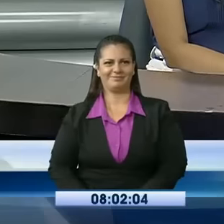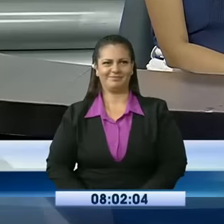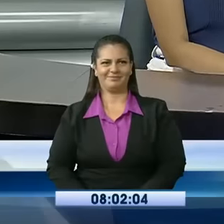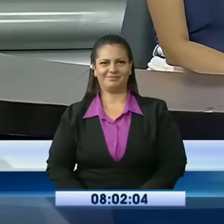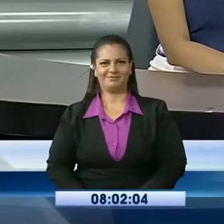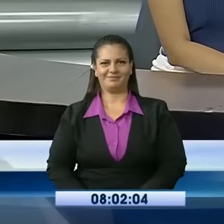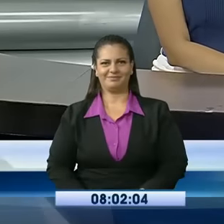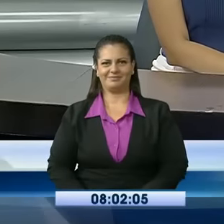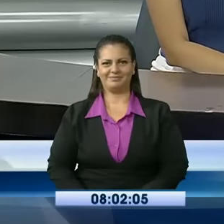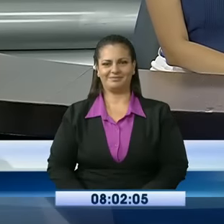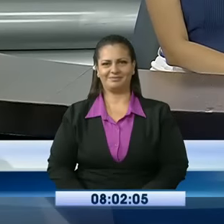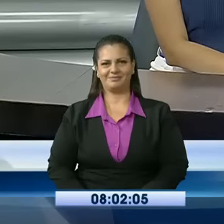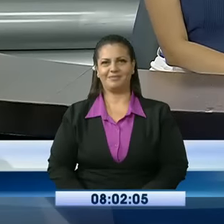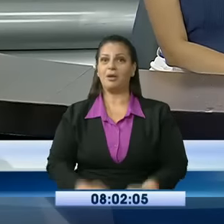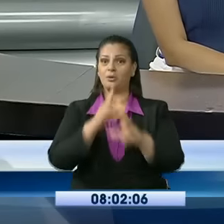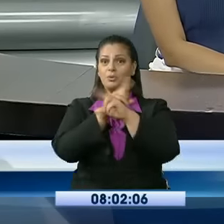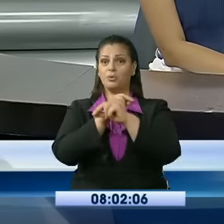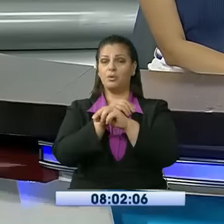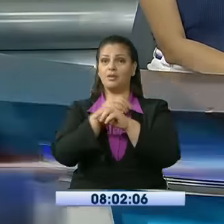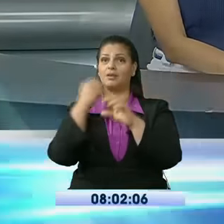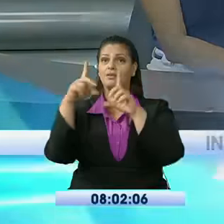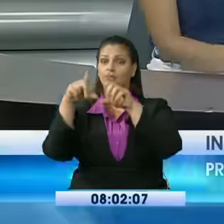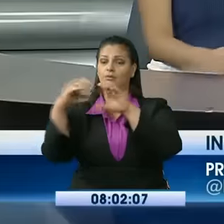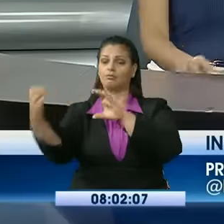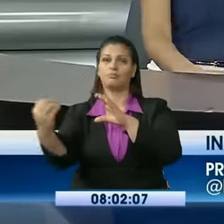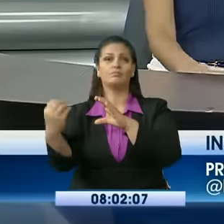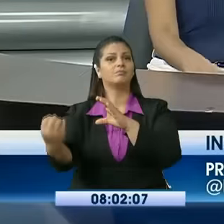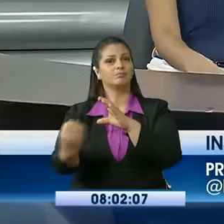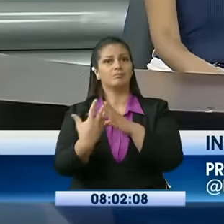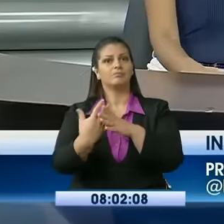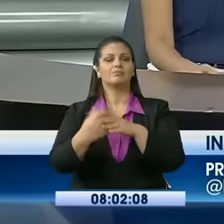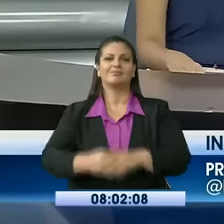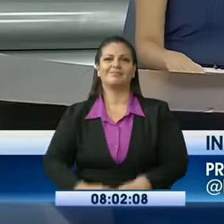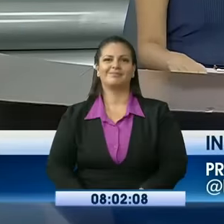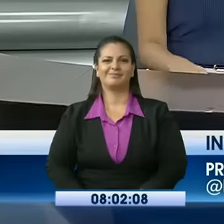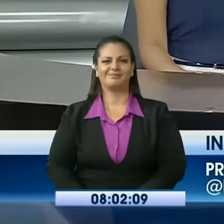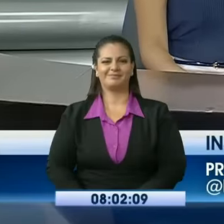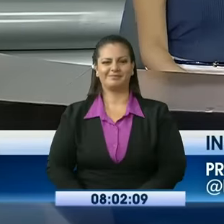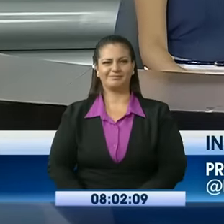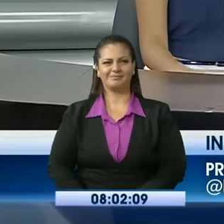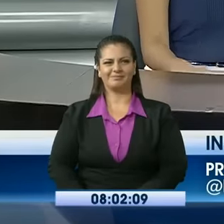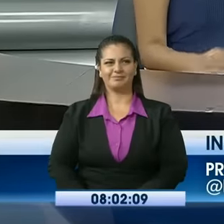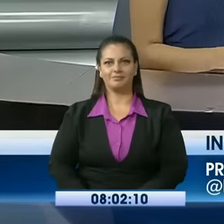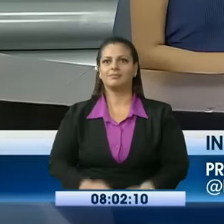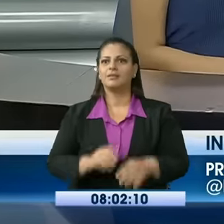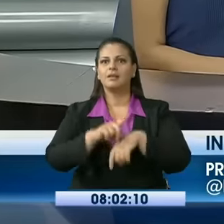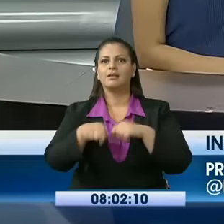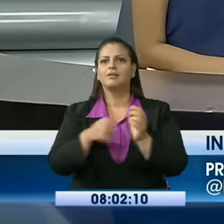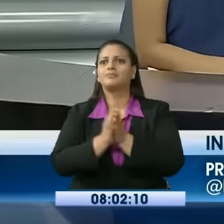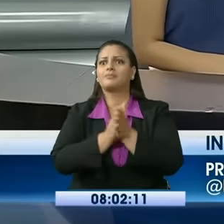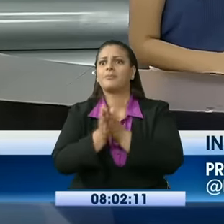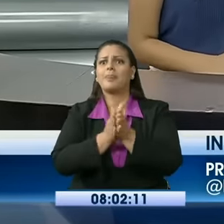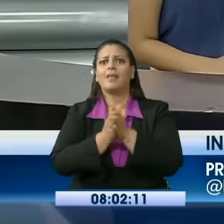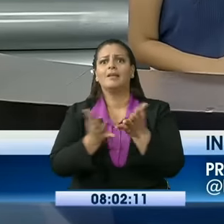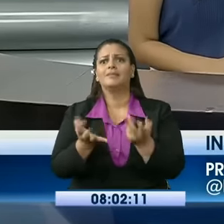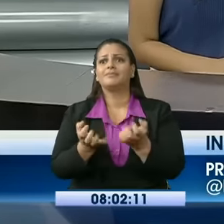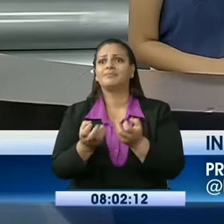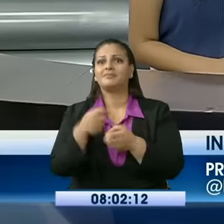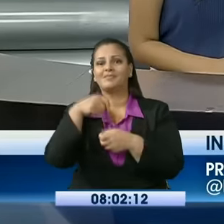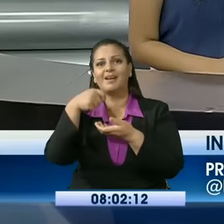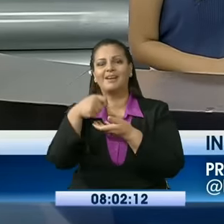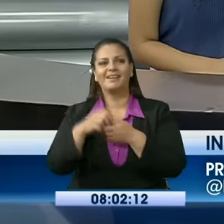el plato, claro, ¿cómo que la foto? El degustador aquí. Por favor, que me tienen desesperado. Ese se dice que lo van a... ¿Cómo se